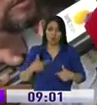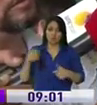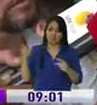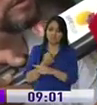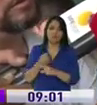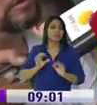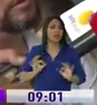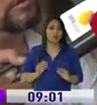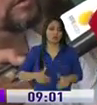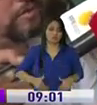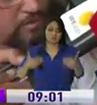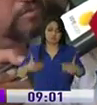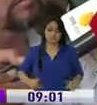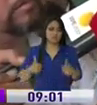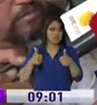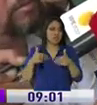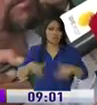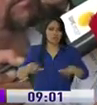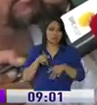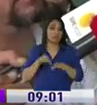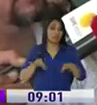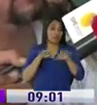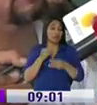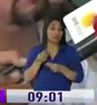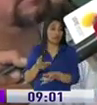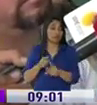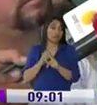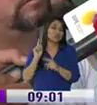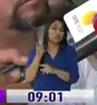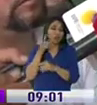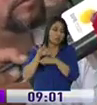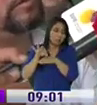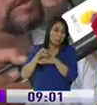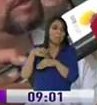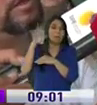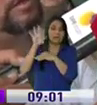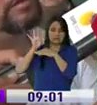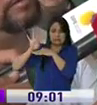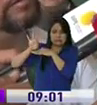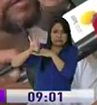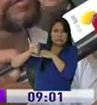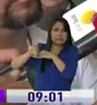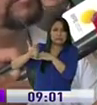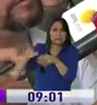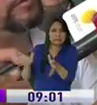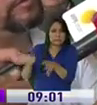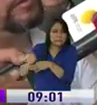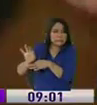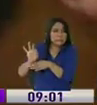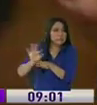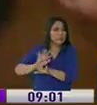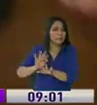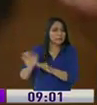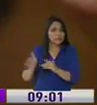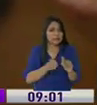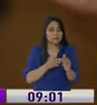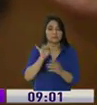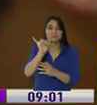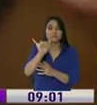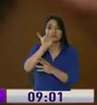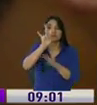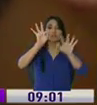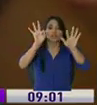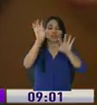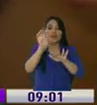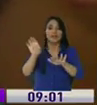física, que es importante saber eso, sino que ha habido un poco más presión psicológica. El sábado 28 de enero, antes